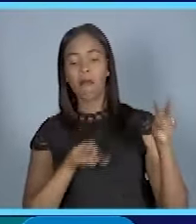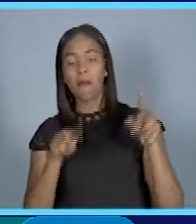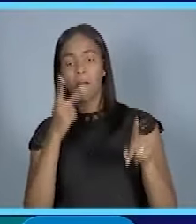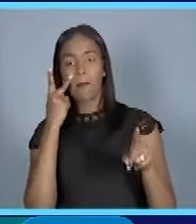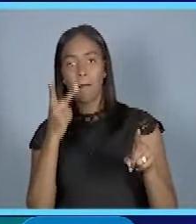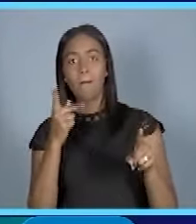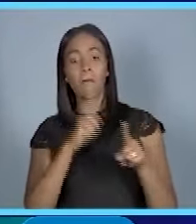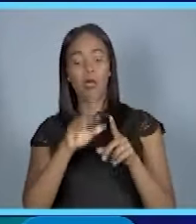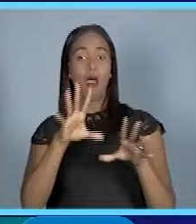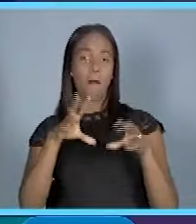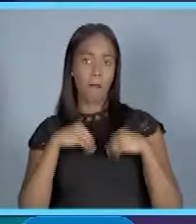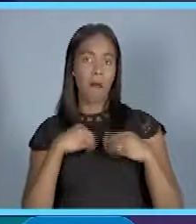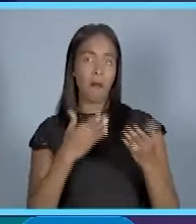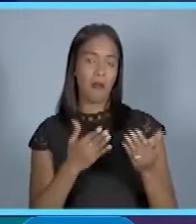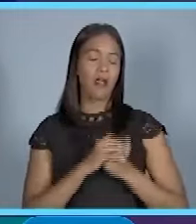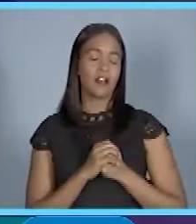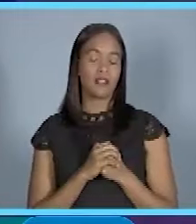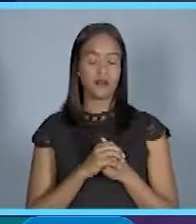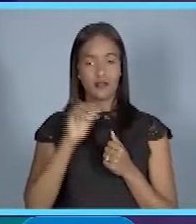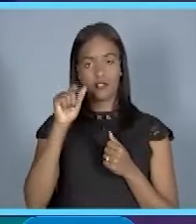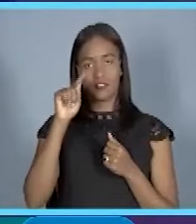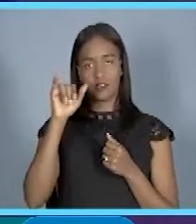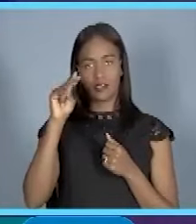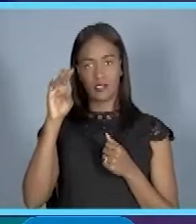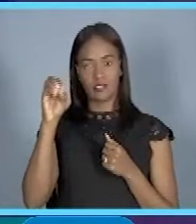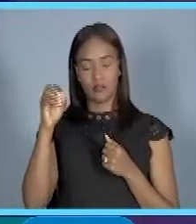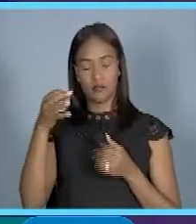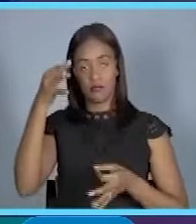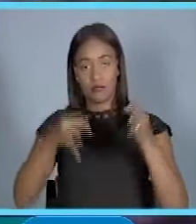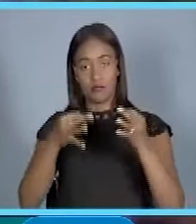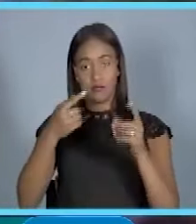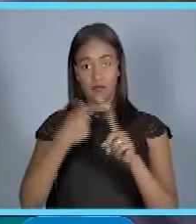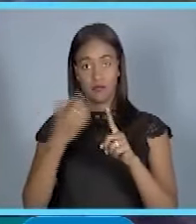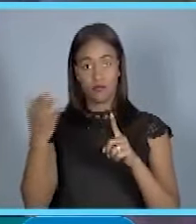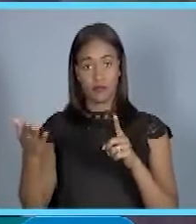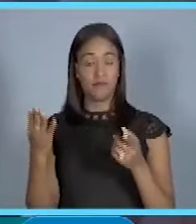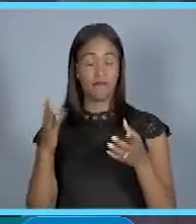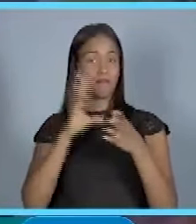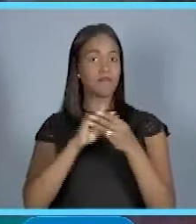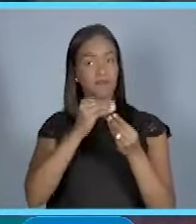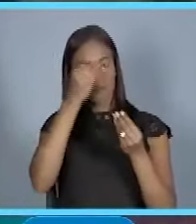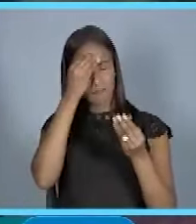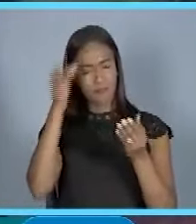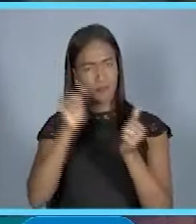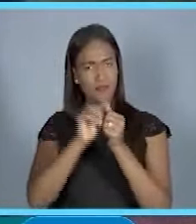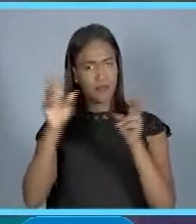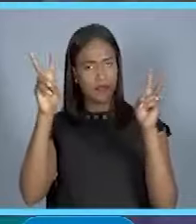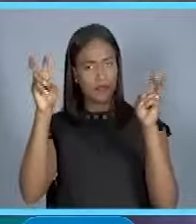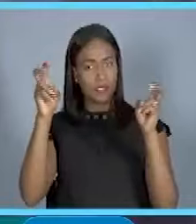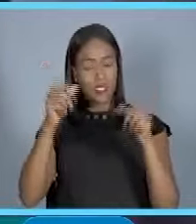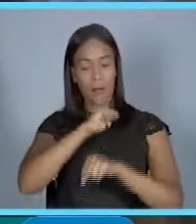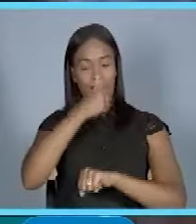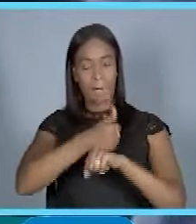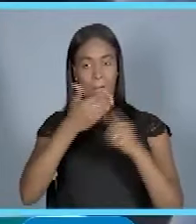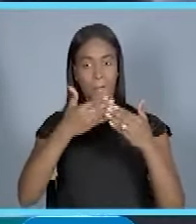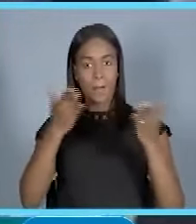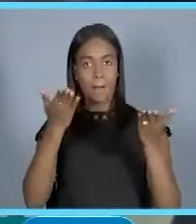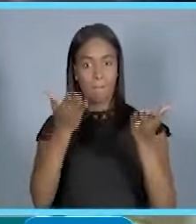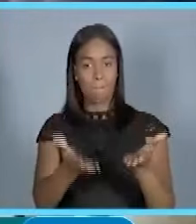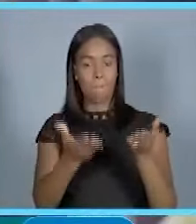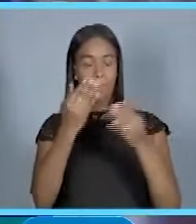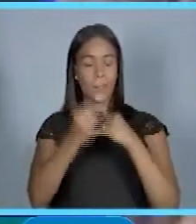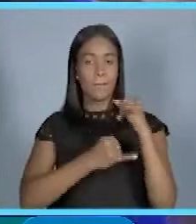pero aprueban la idea. Antoliano Peralta, consultor jurídico del Poder Ejecutivo, se expresó en esos términos en la inauguración del primer